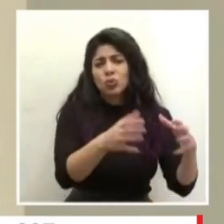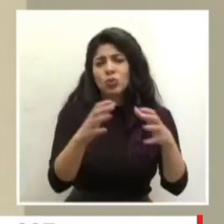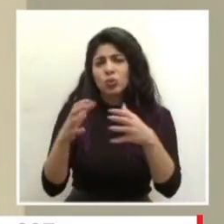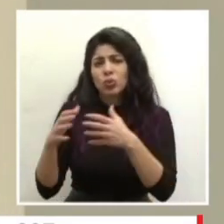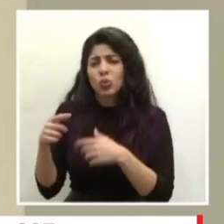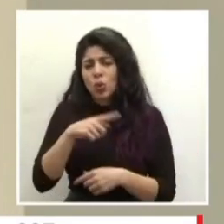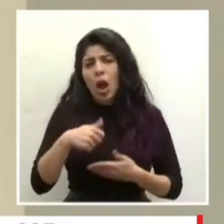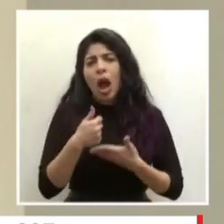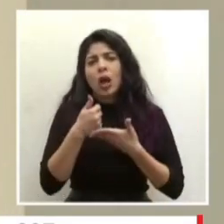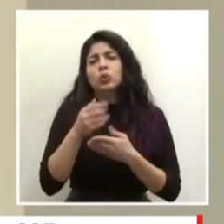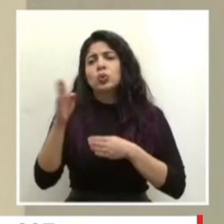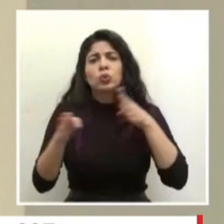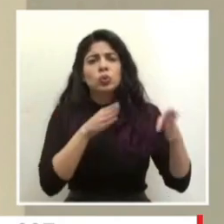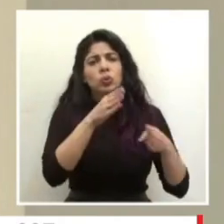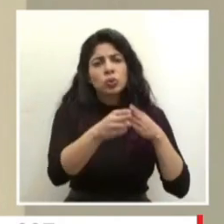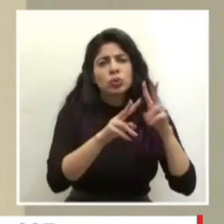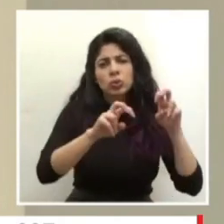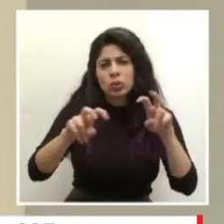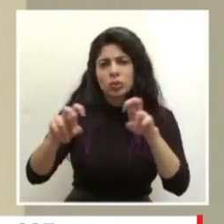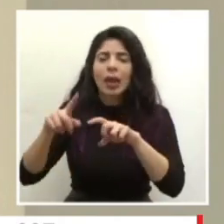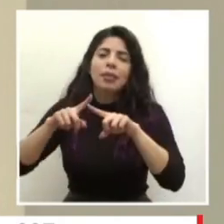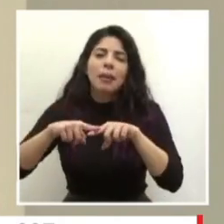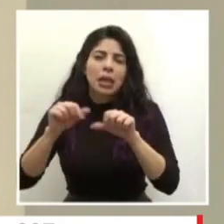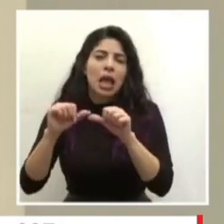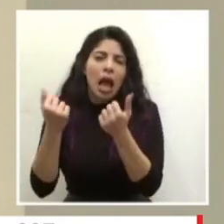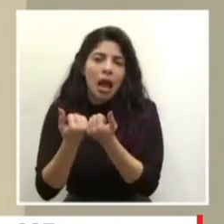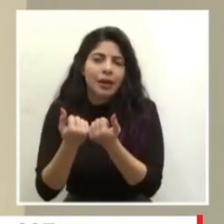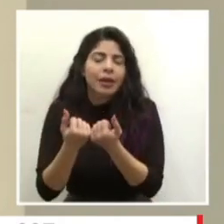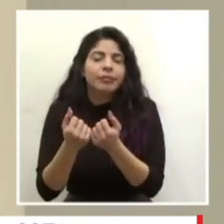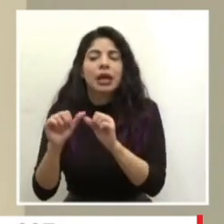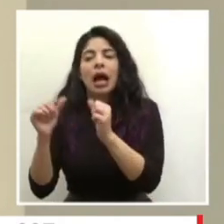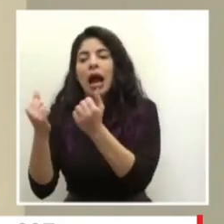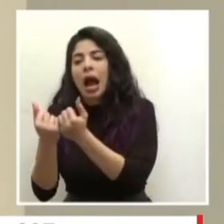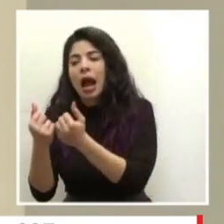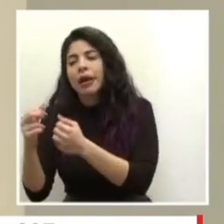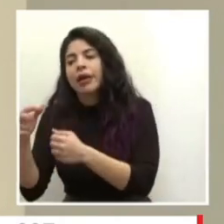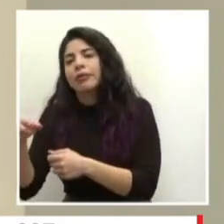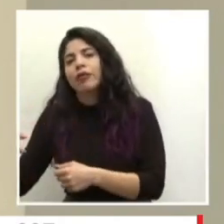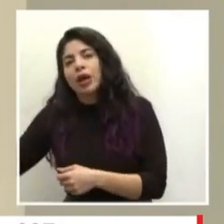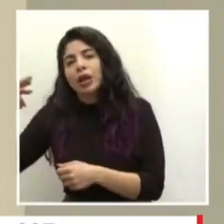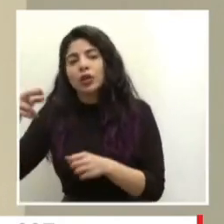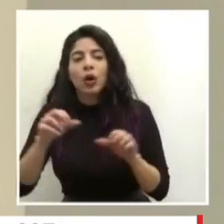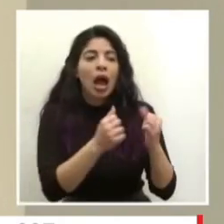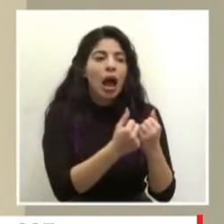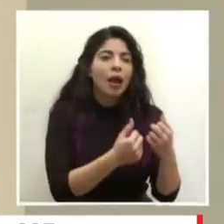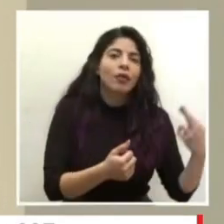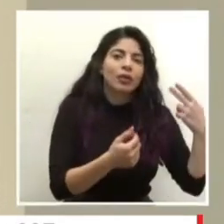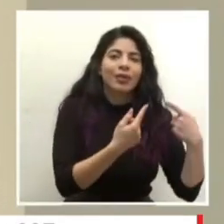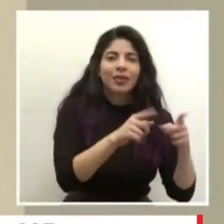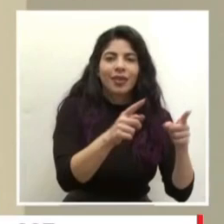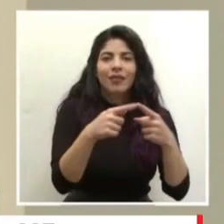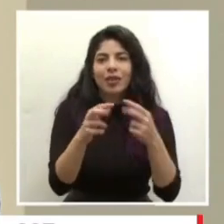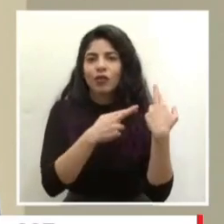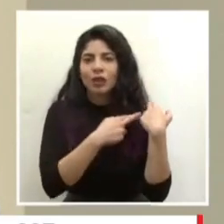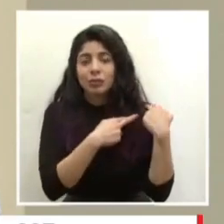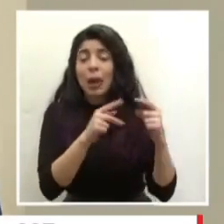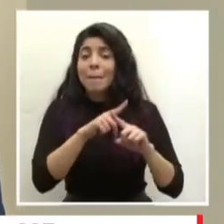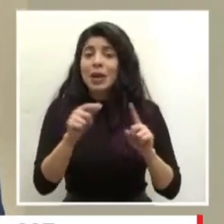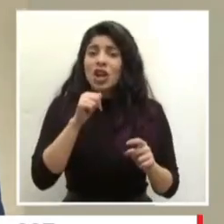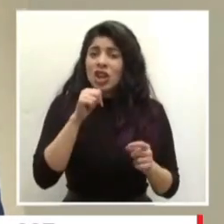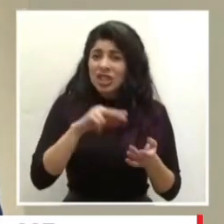esta verificación dependiendo del ámbito, porque obviamente pues cada ámbito tiene también su rectoría y sus responsables. Pero insisto, no